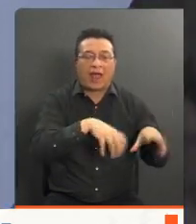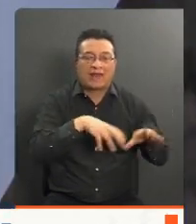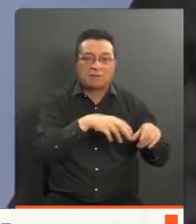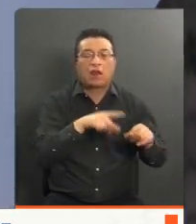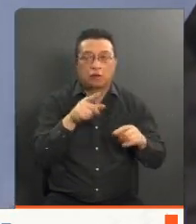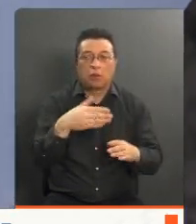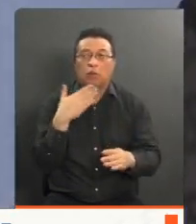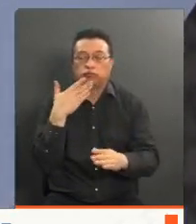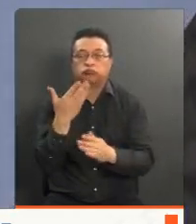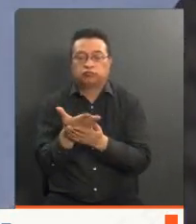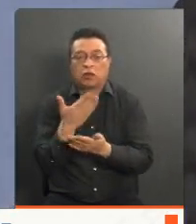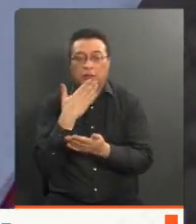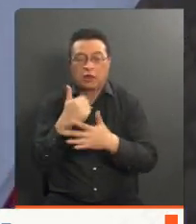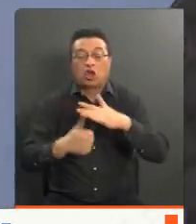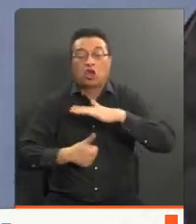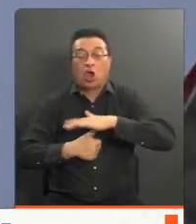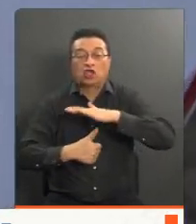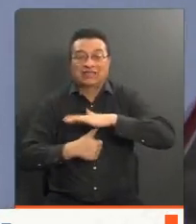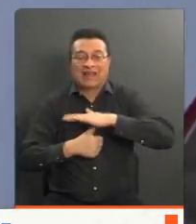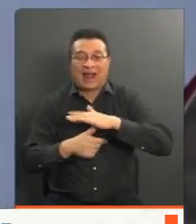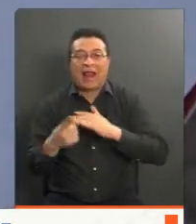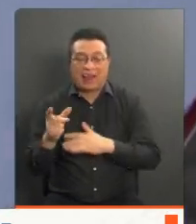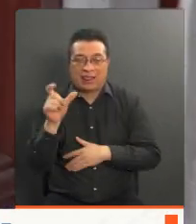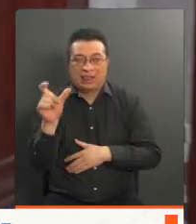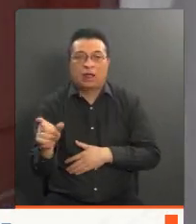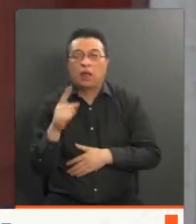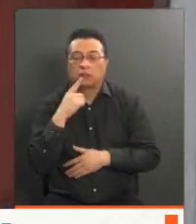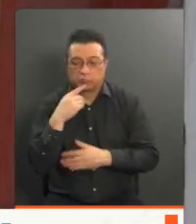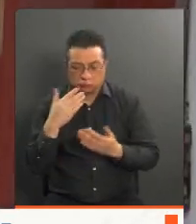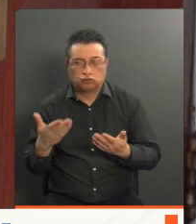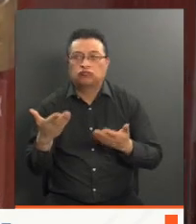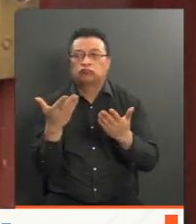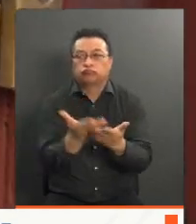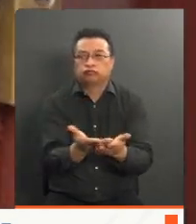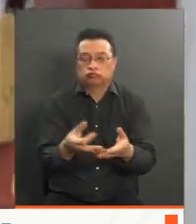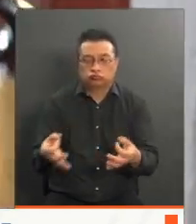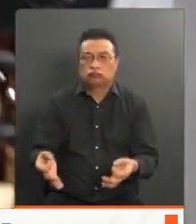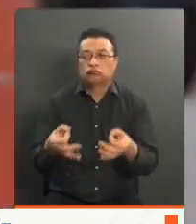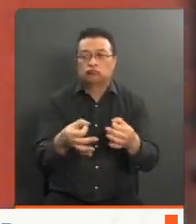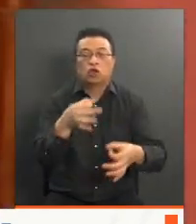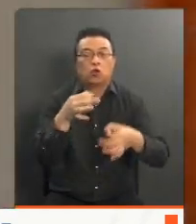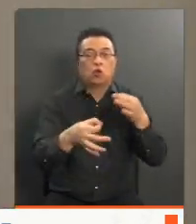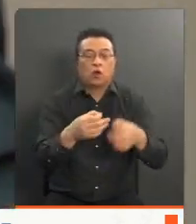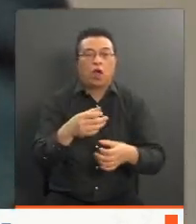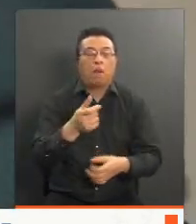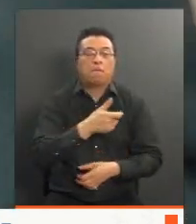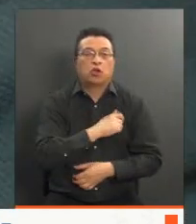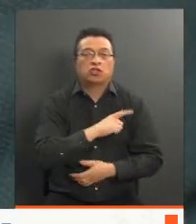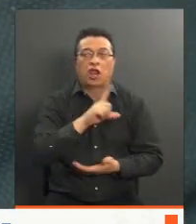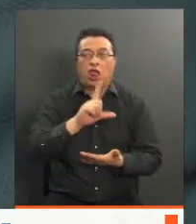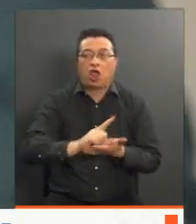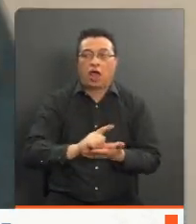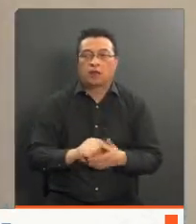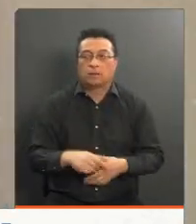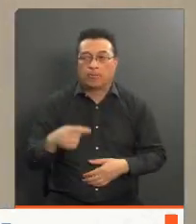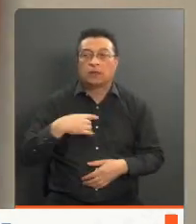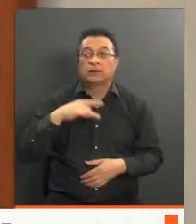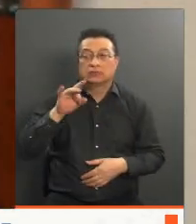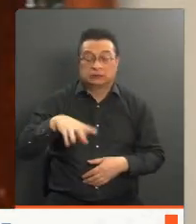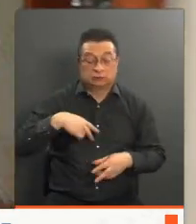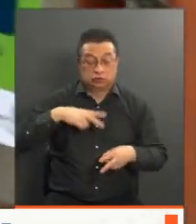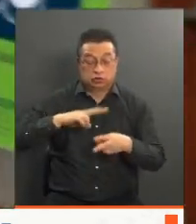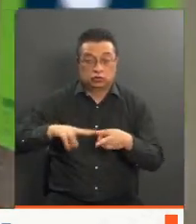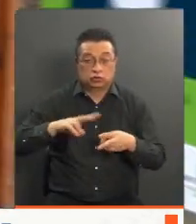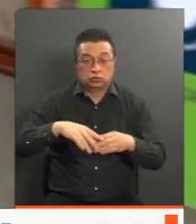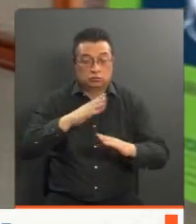el concejal félix velasco quien en paralelo entregó también los antecedentes al juzgado de policía local pensamos que la solución no es colocar